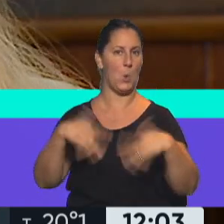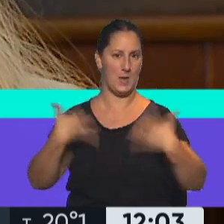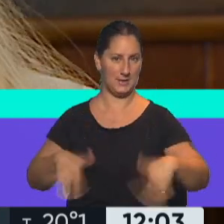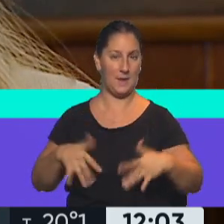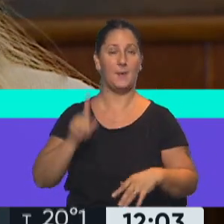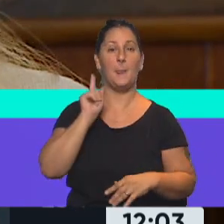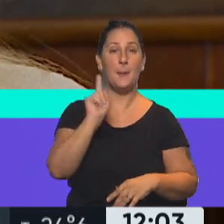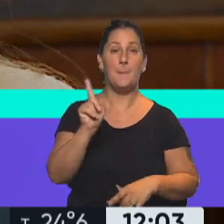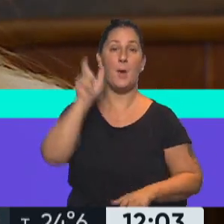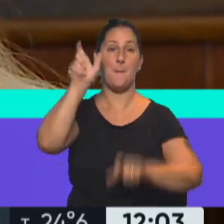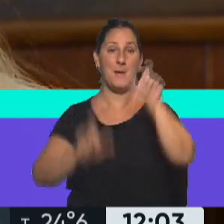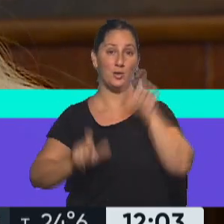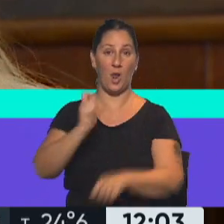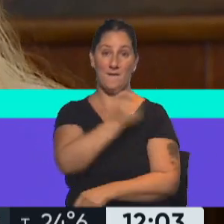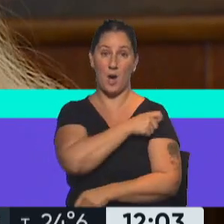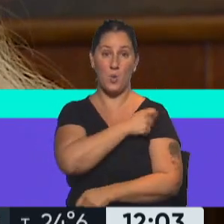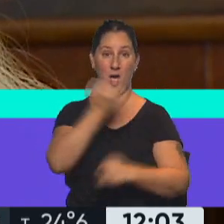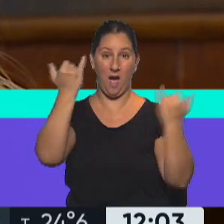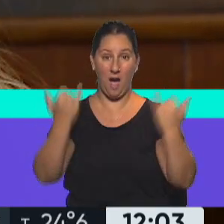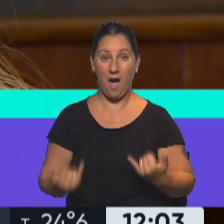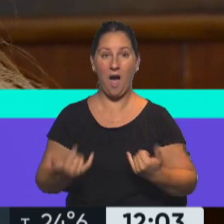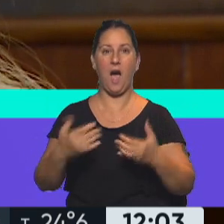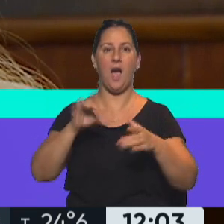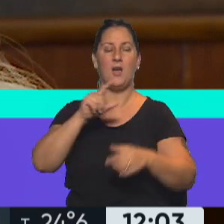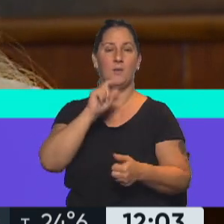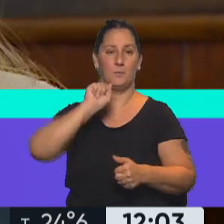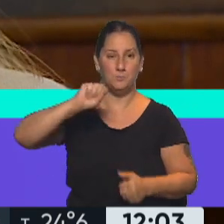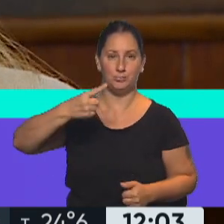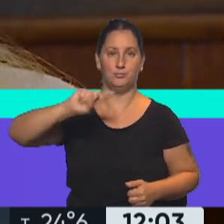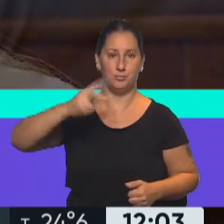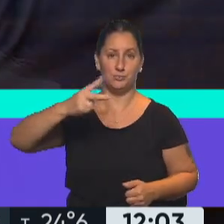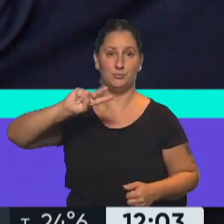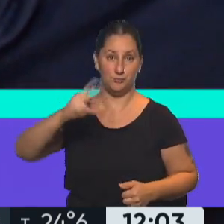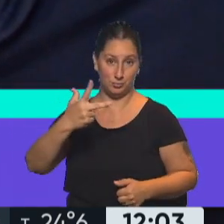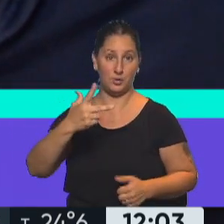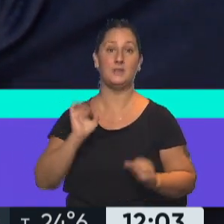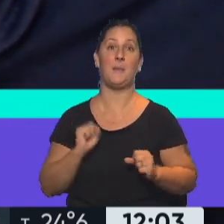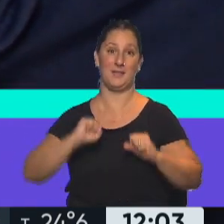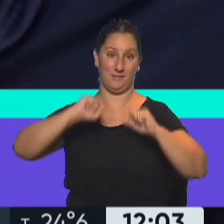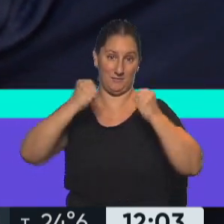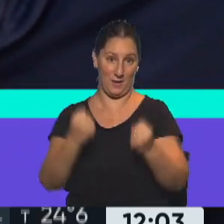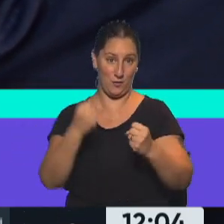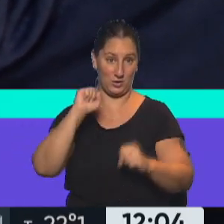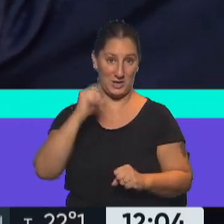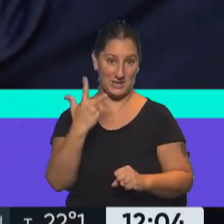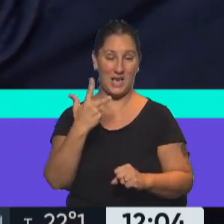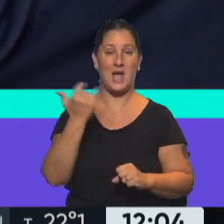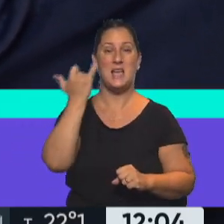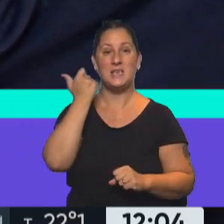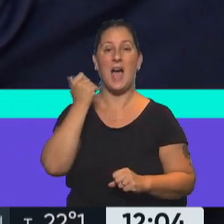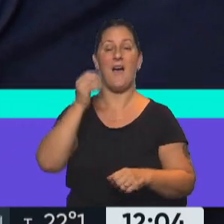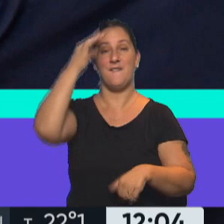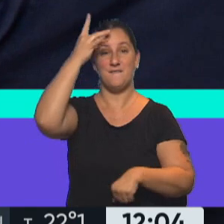pero en la medida que las personas estén vacunadas y tengan su esquema de vacunación completo o ya su refuerzo colocado, la evolución de